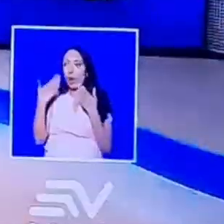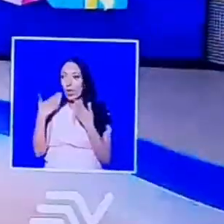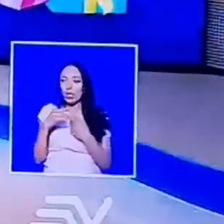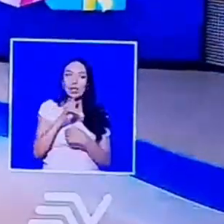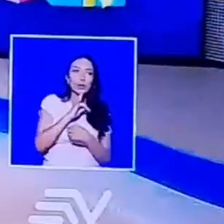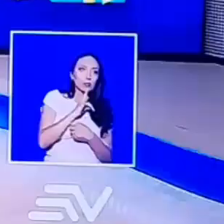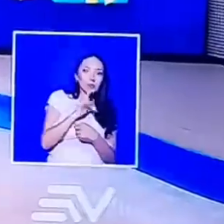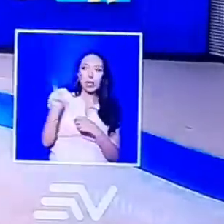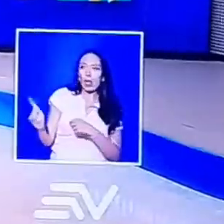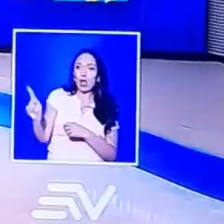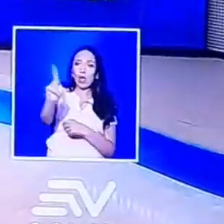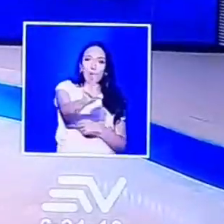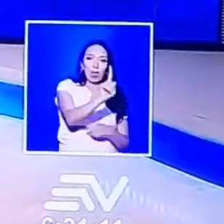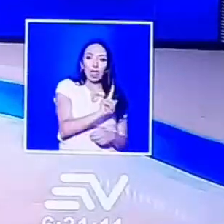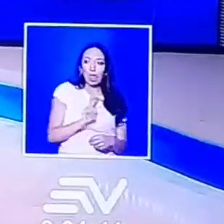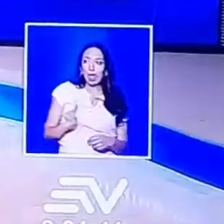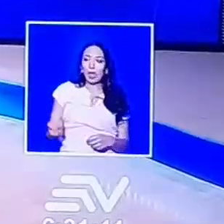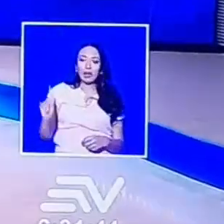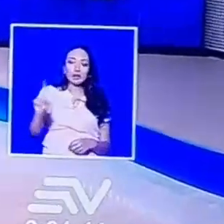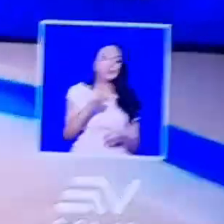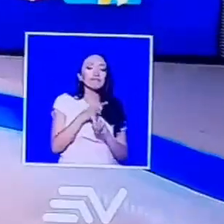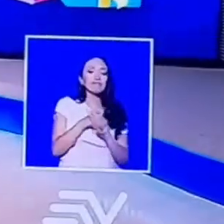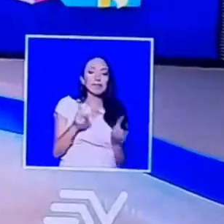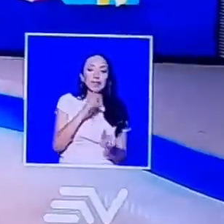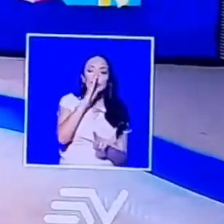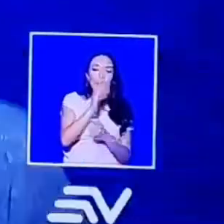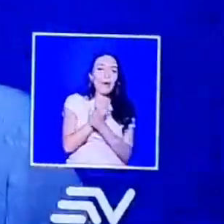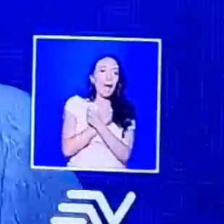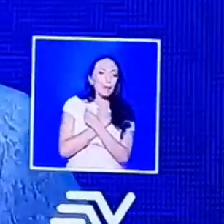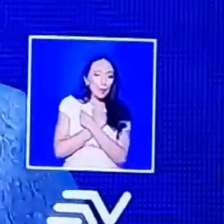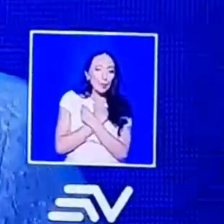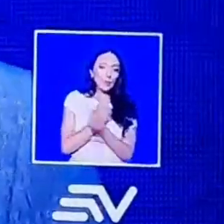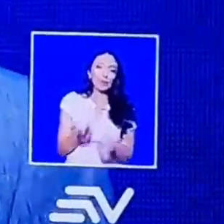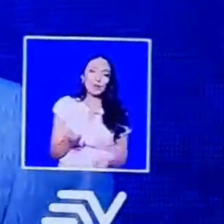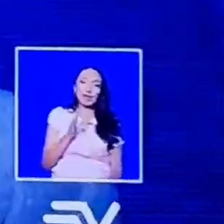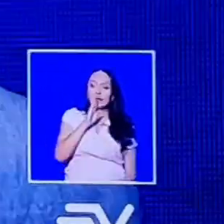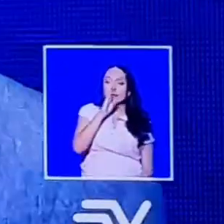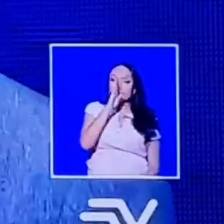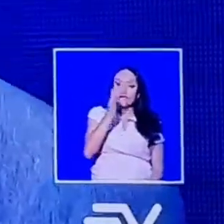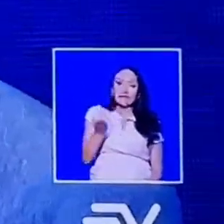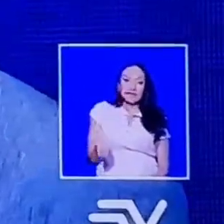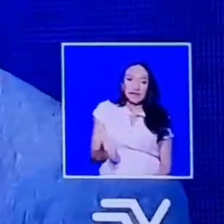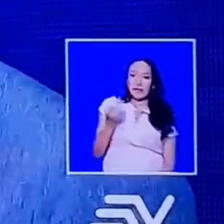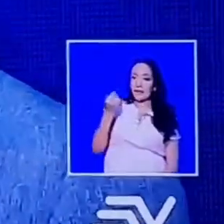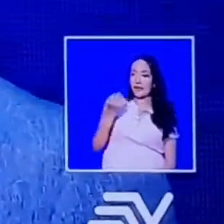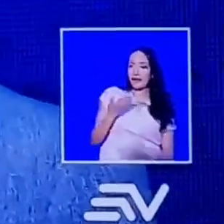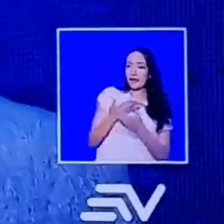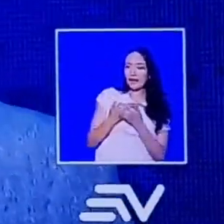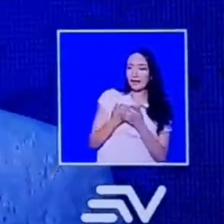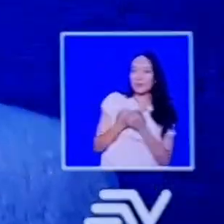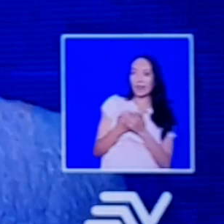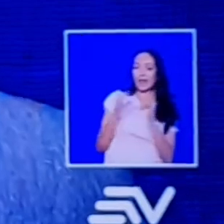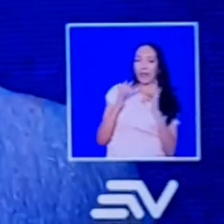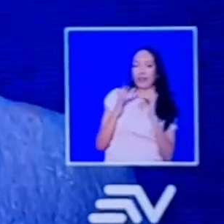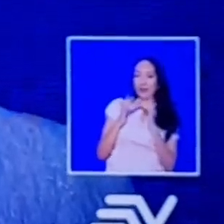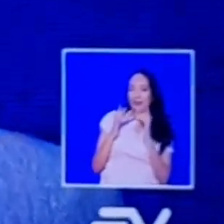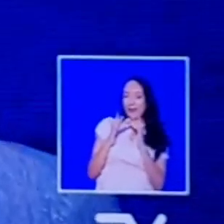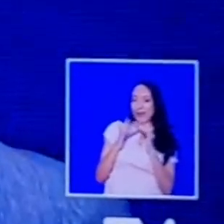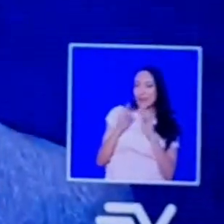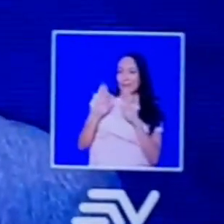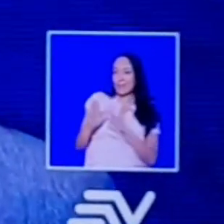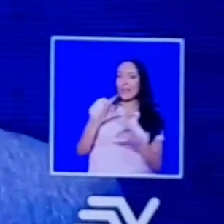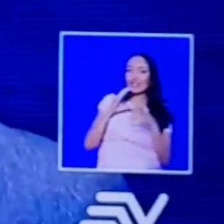Estados Unidos, acá Quito. Pero siempre hay el amor, siempre hay, a través de estas herramientas digitales, siempre hay